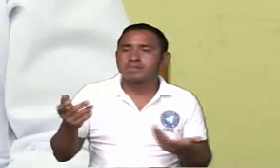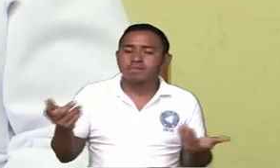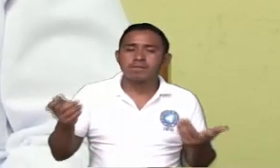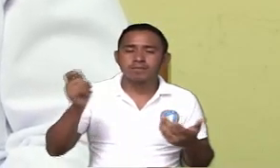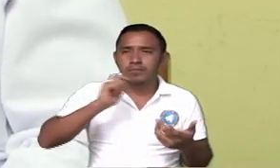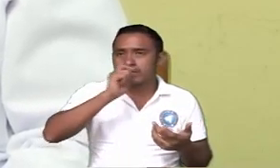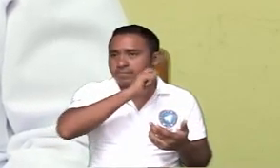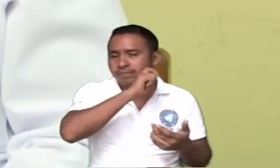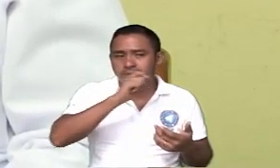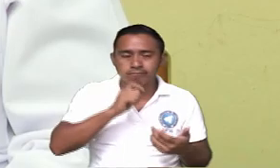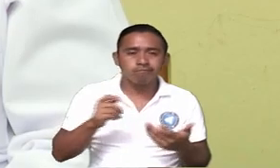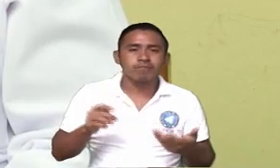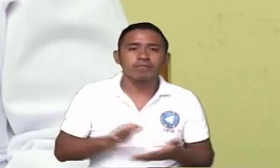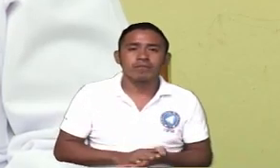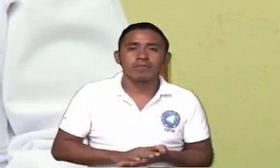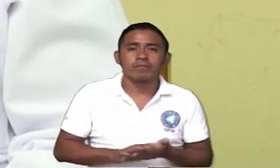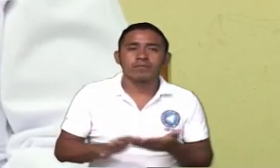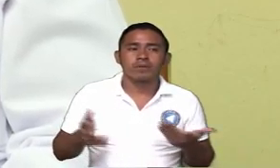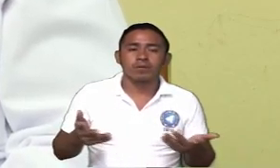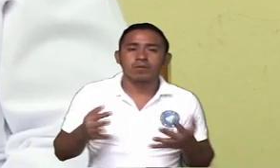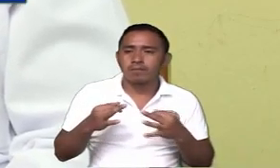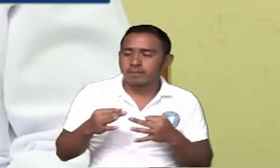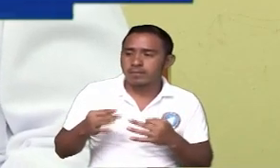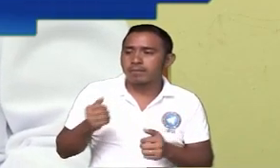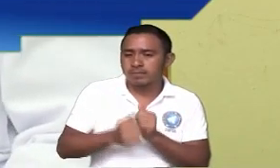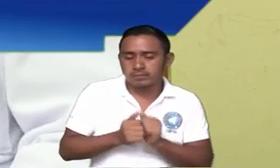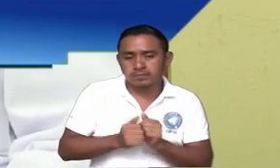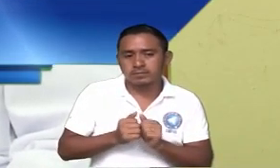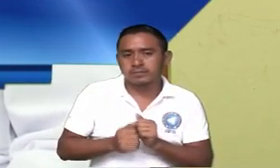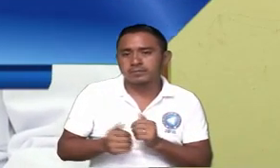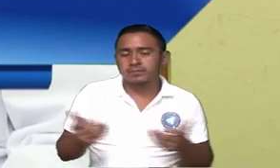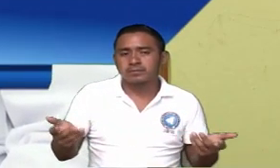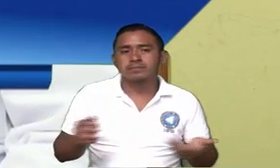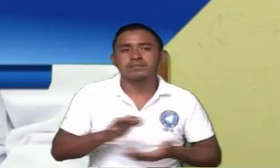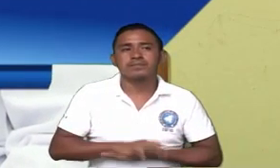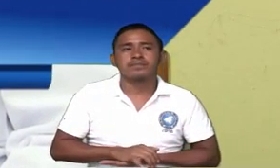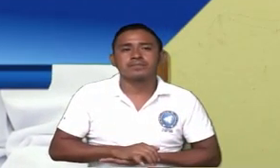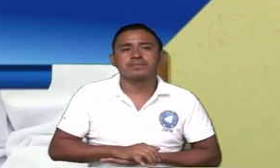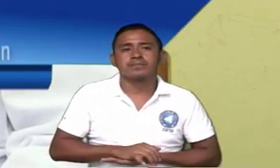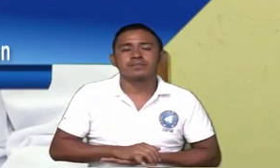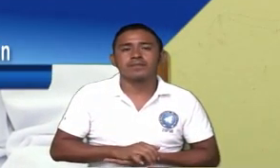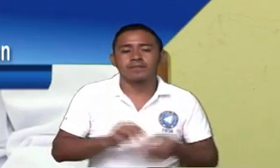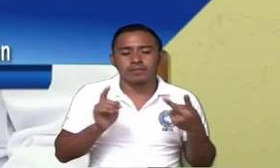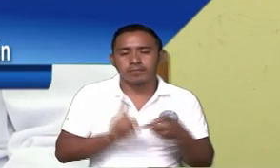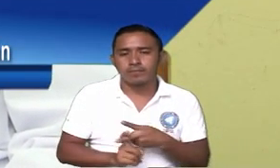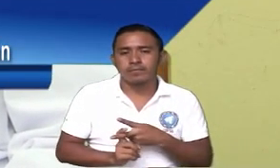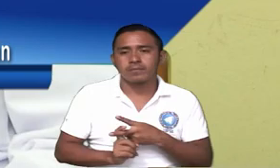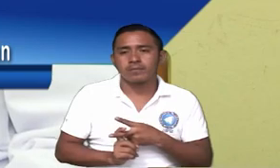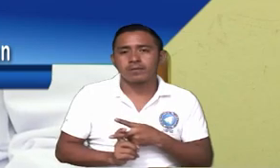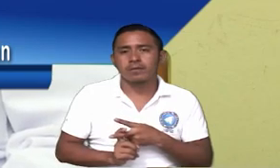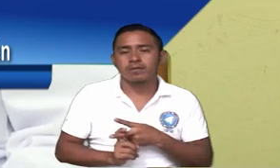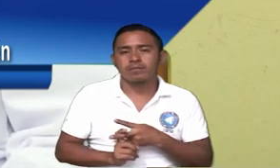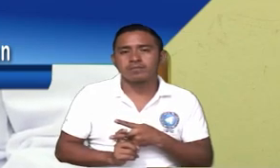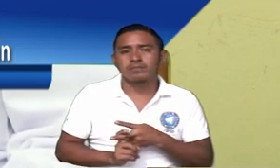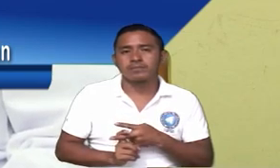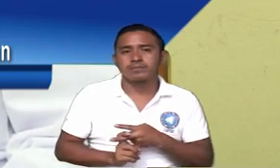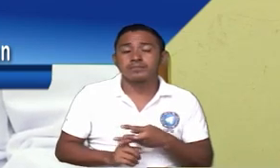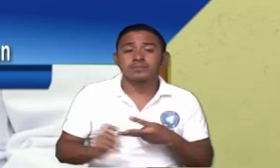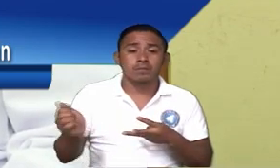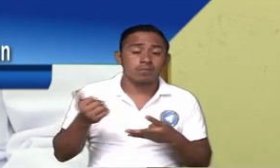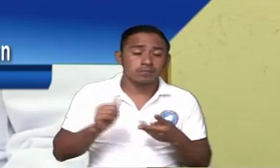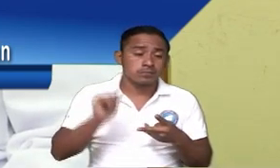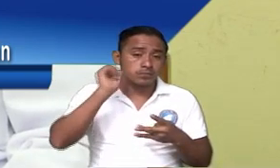sea esto una causa de motivo de consulta en los centros de salud. Segundo, en la parte de los